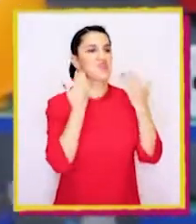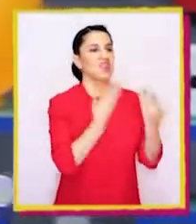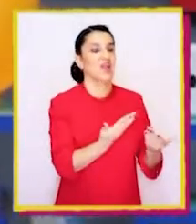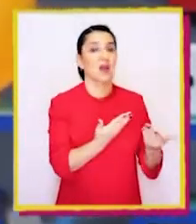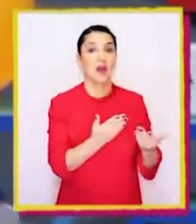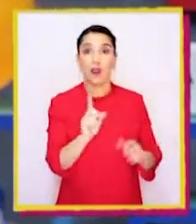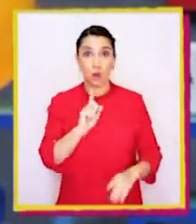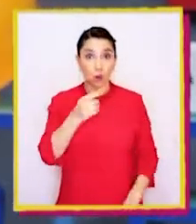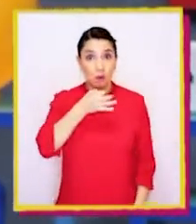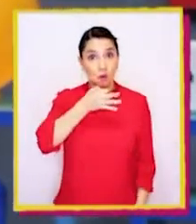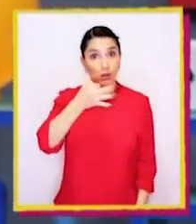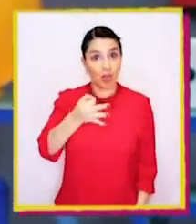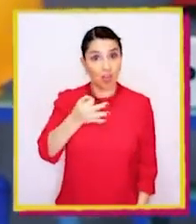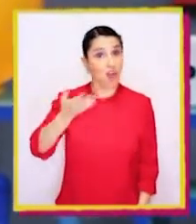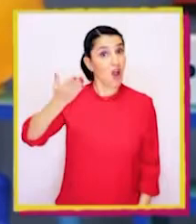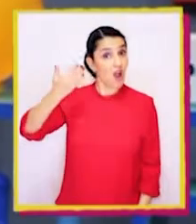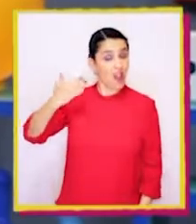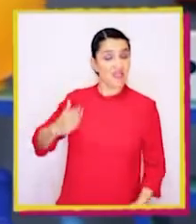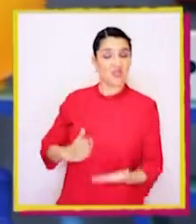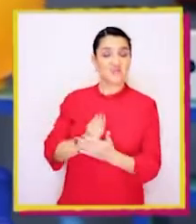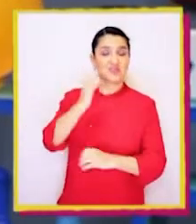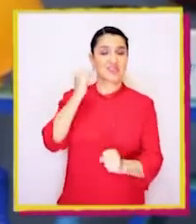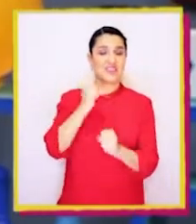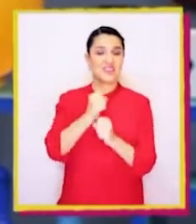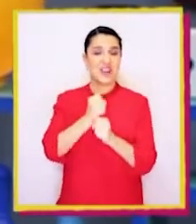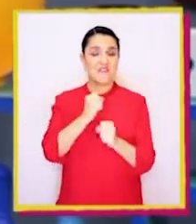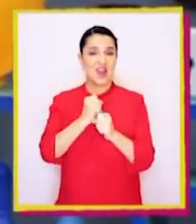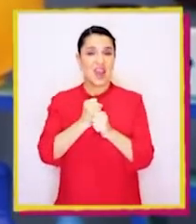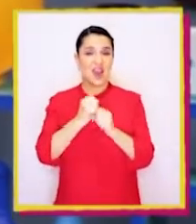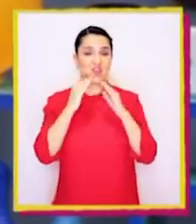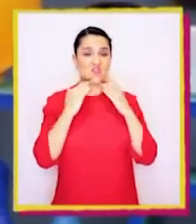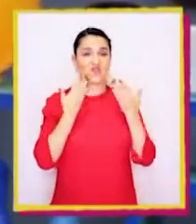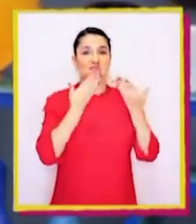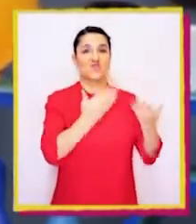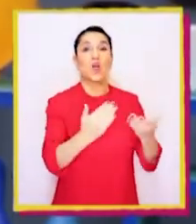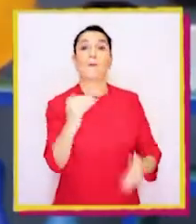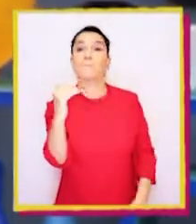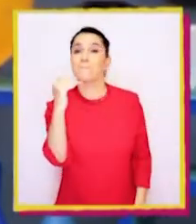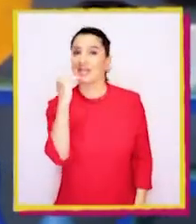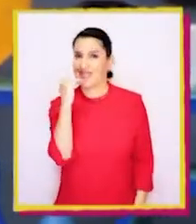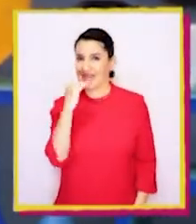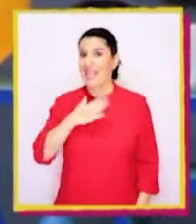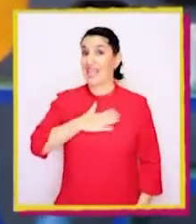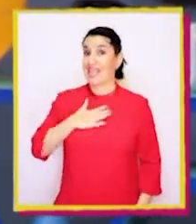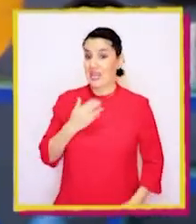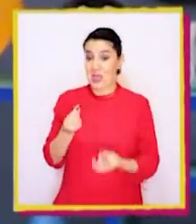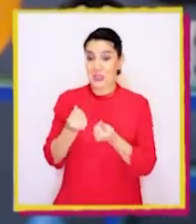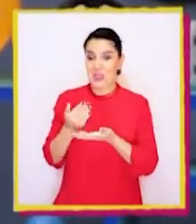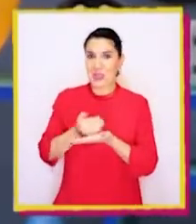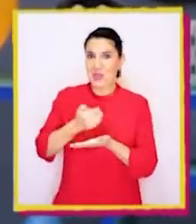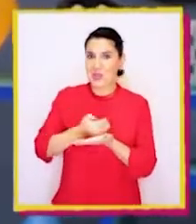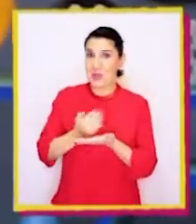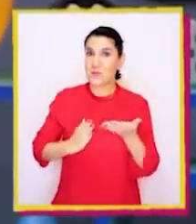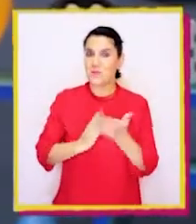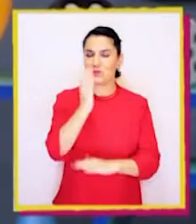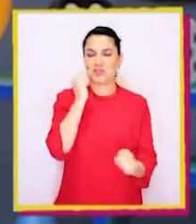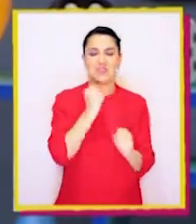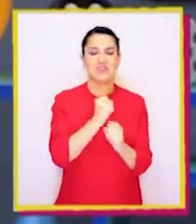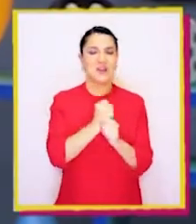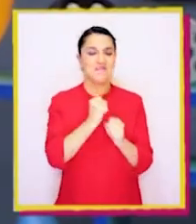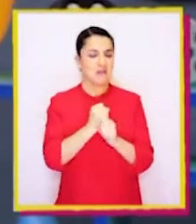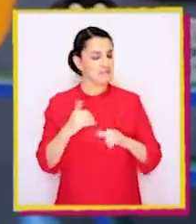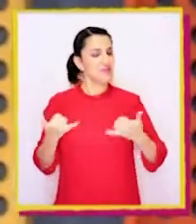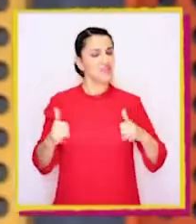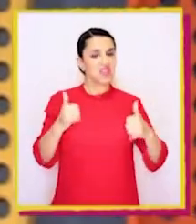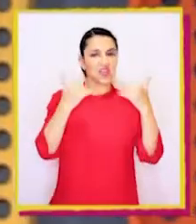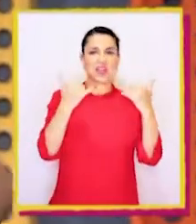sí! ¡No les había contado! Hace un tiempo empecé a trabajar como repartidora en una pizzería porque quería ganar un poquito de dinero, entonces empecé a trabajar.